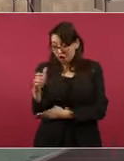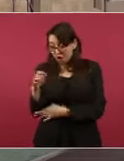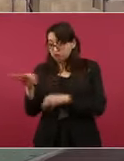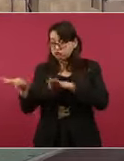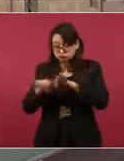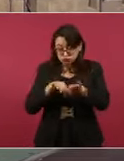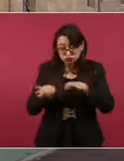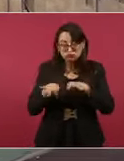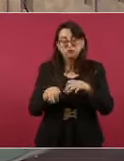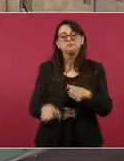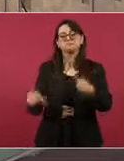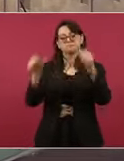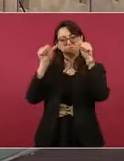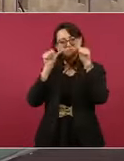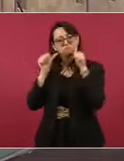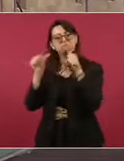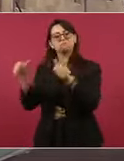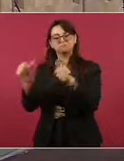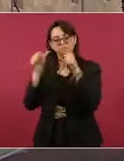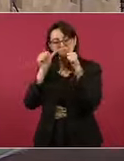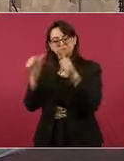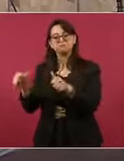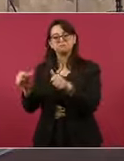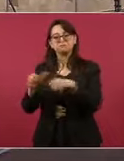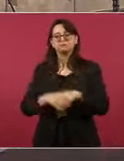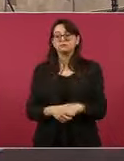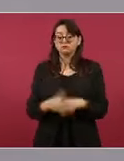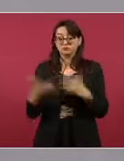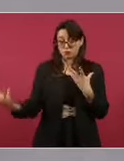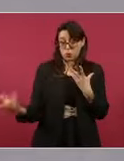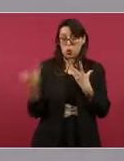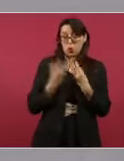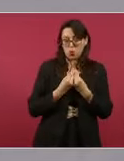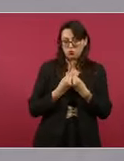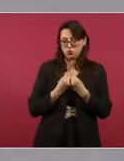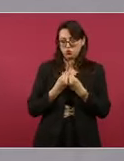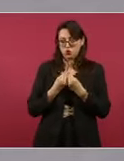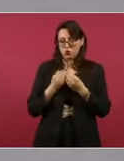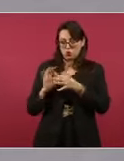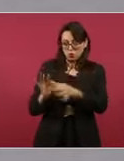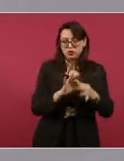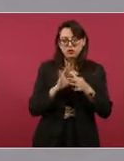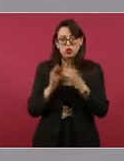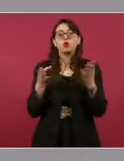El presidente sabía que la única manera de contar con el pueblo